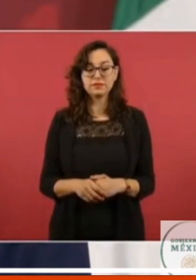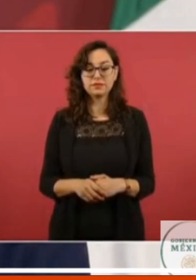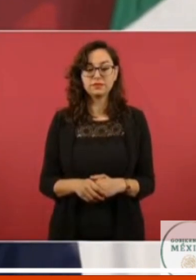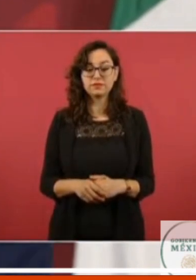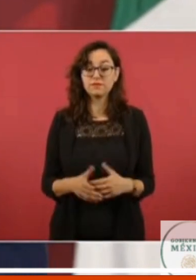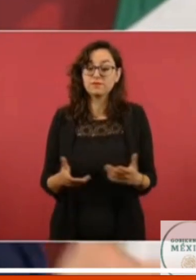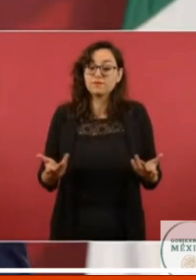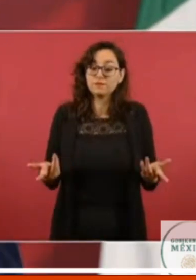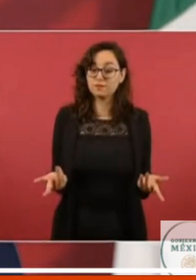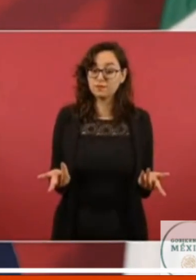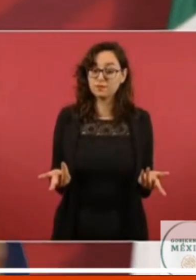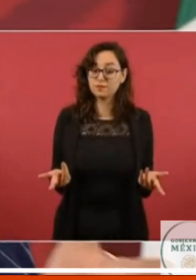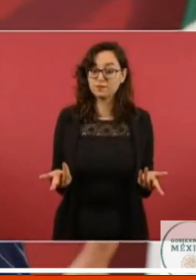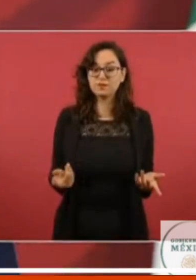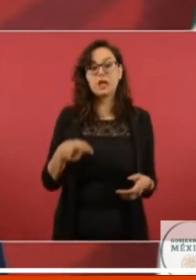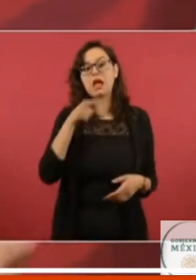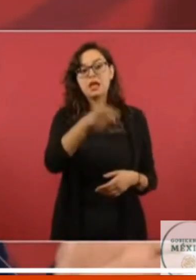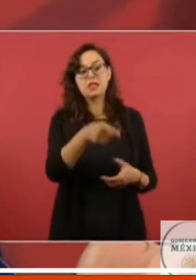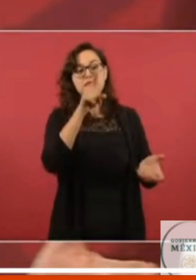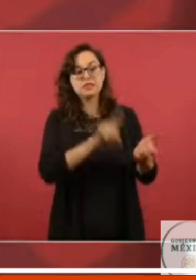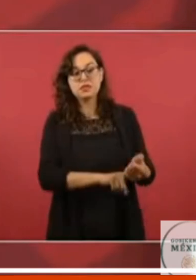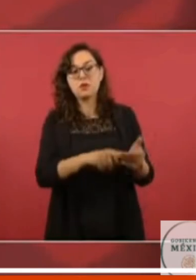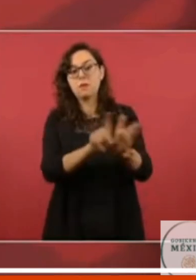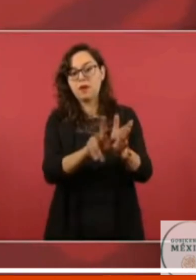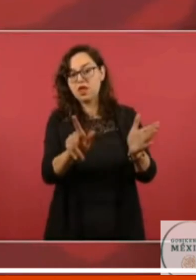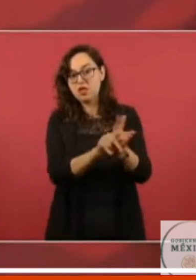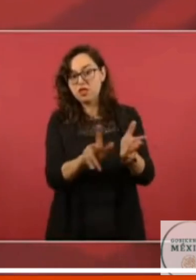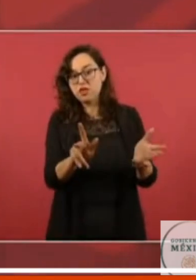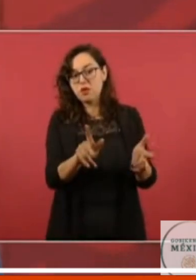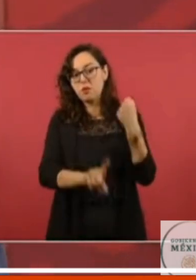O sea, que no es nada más el Reforma y el Universal, pues